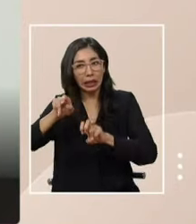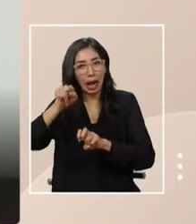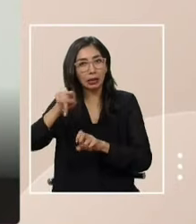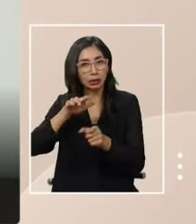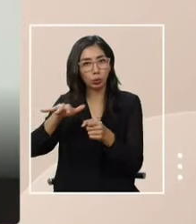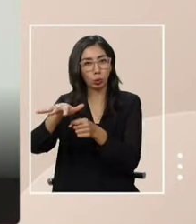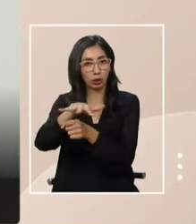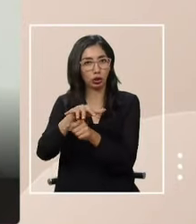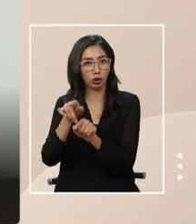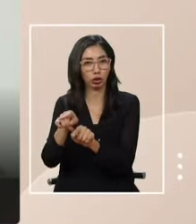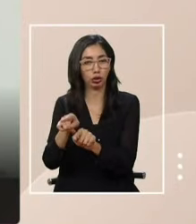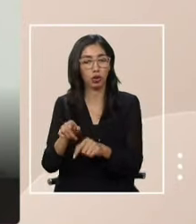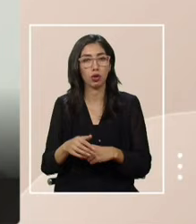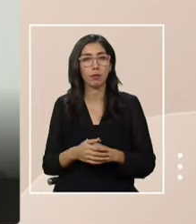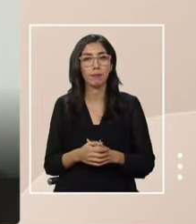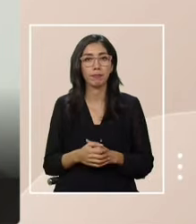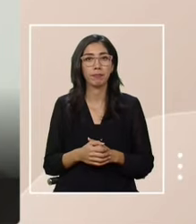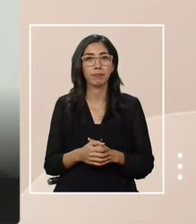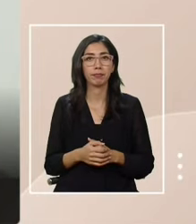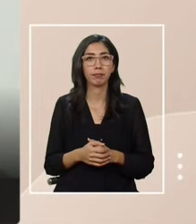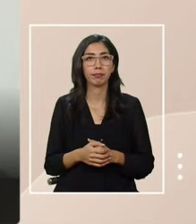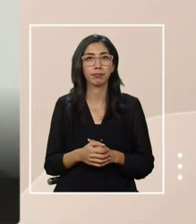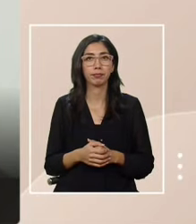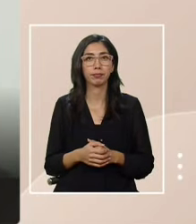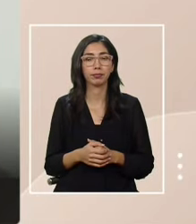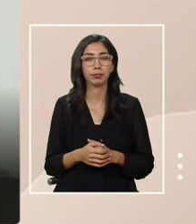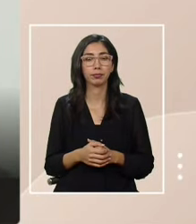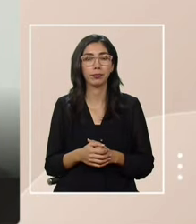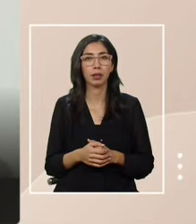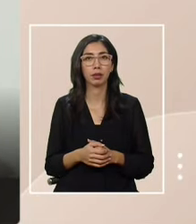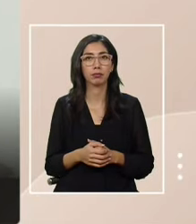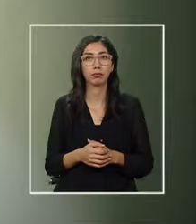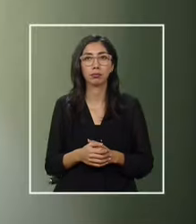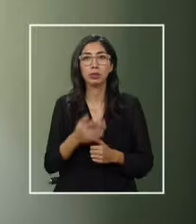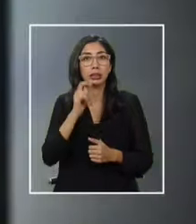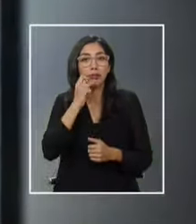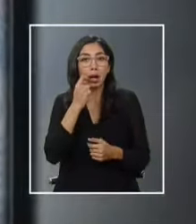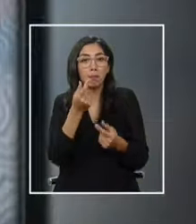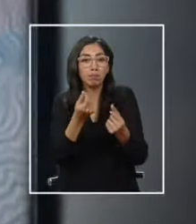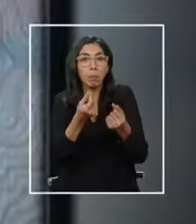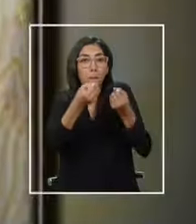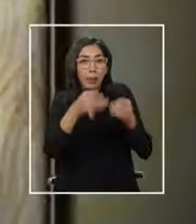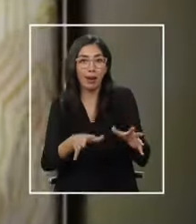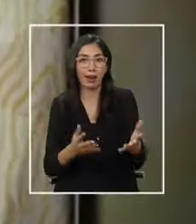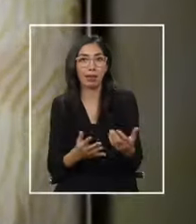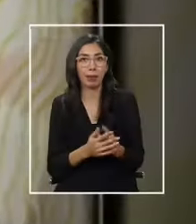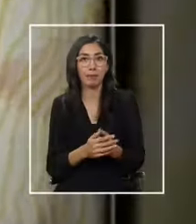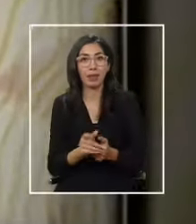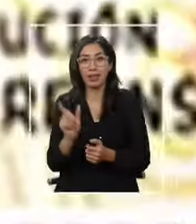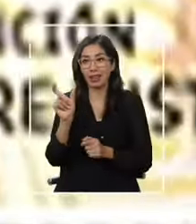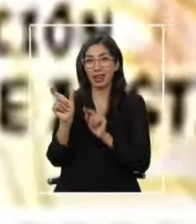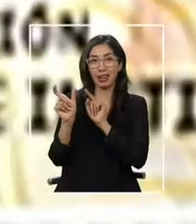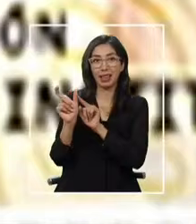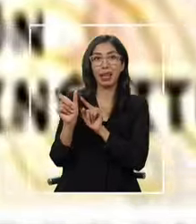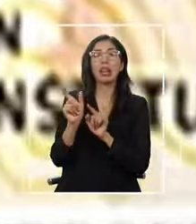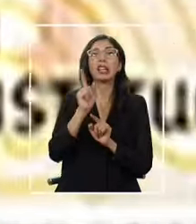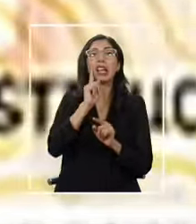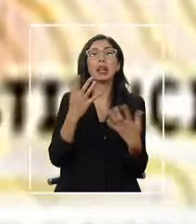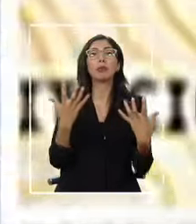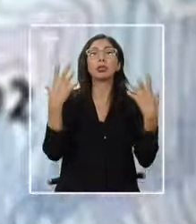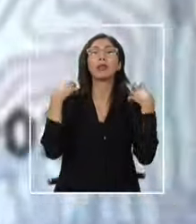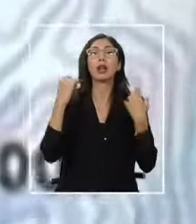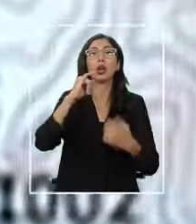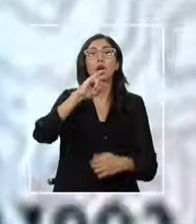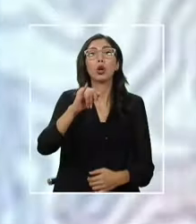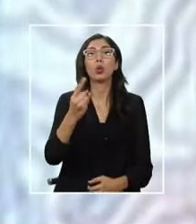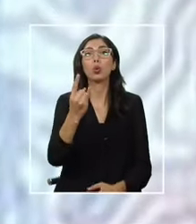esta situación que nos lleva a pérdida. La distribución de esta tarjeta está a cargo de la JUNAEP y el